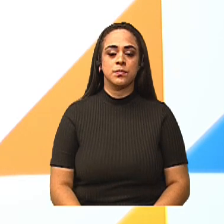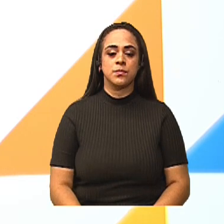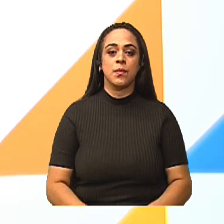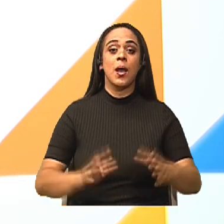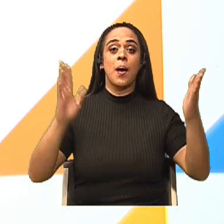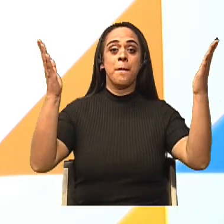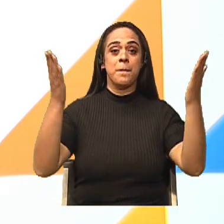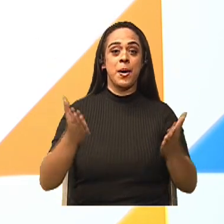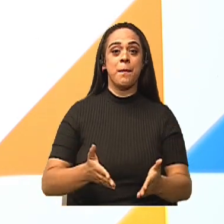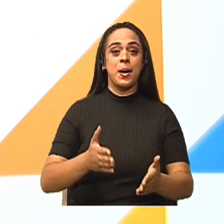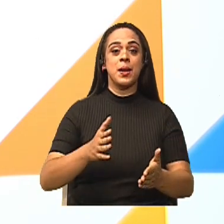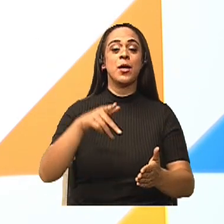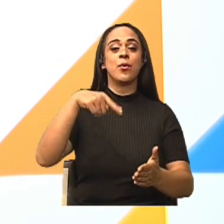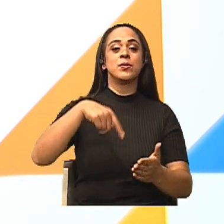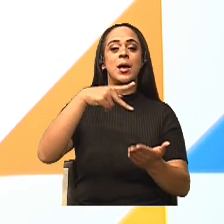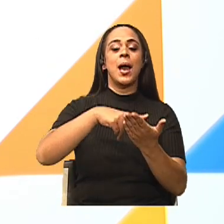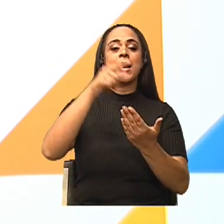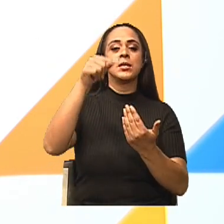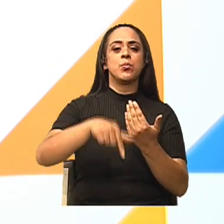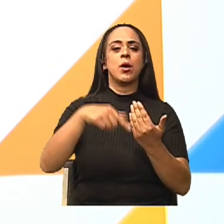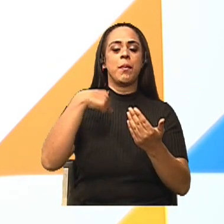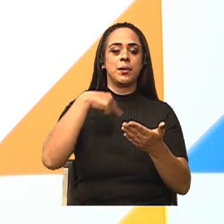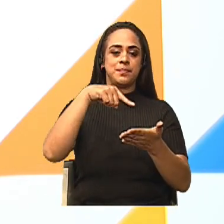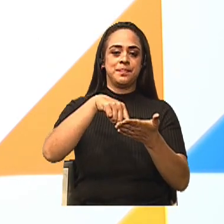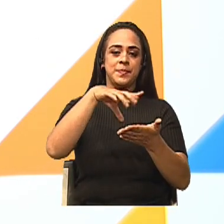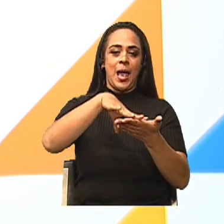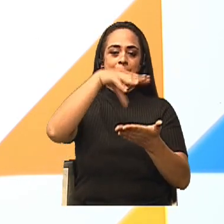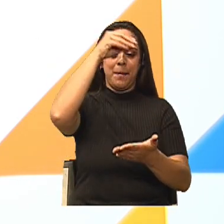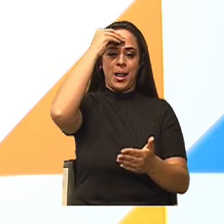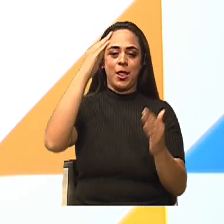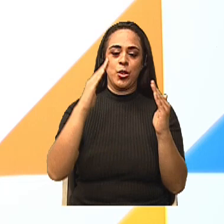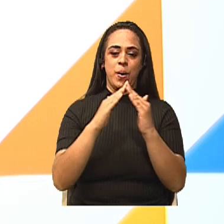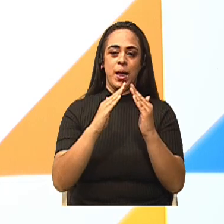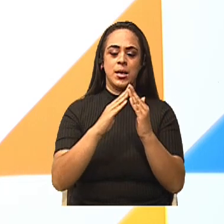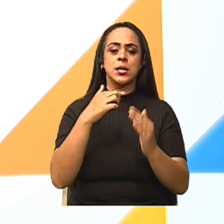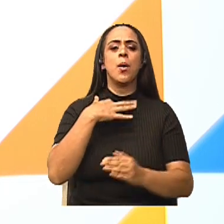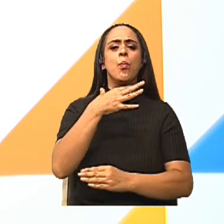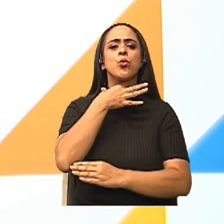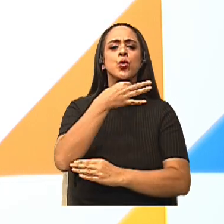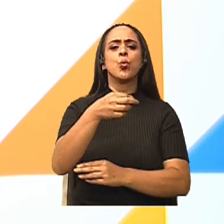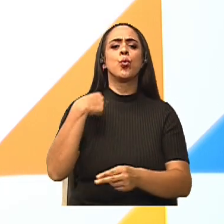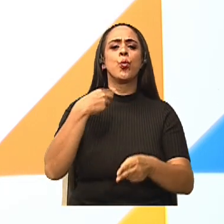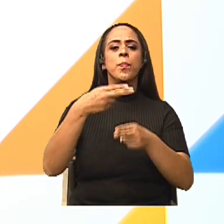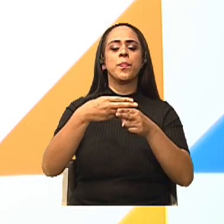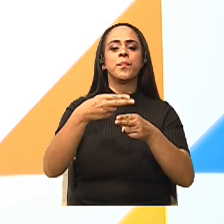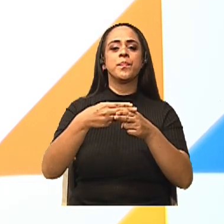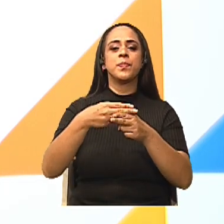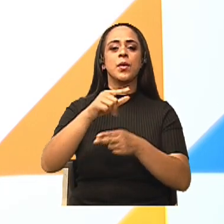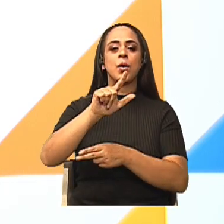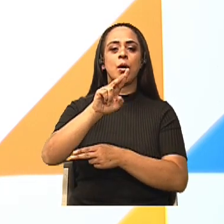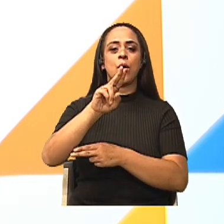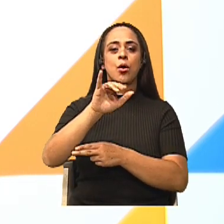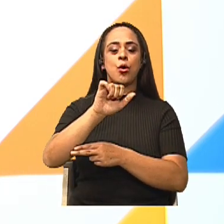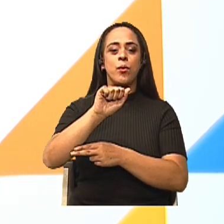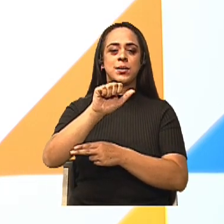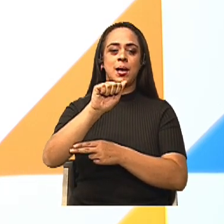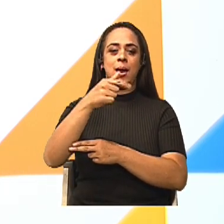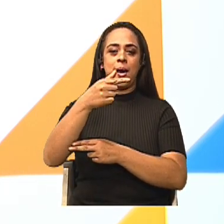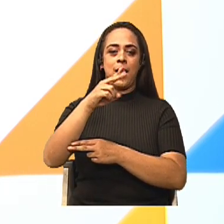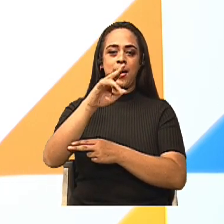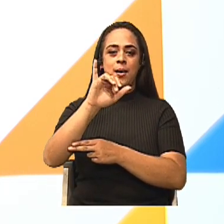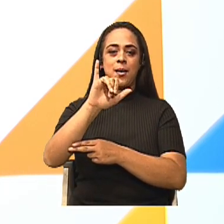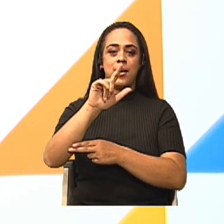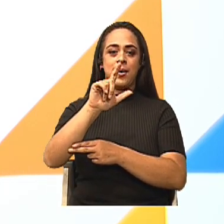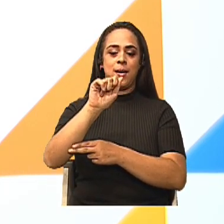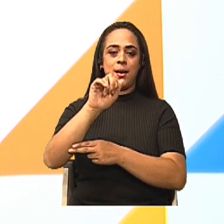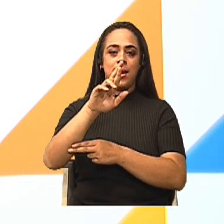bienvenidos a su programa Aprendo en Casa. Mucho gusto, mi nombre es Luis Diego Aguilar, soy el profesor de química y voy a